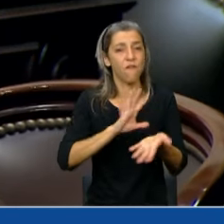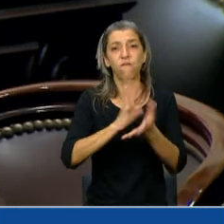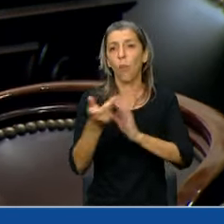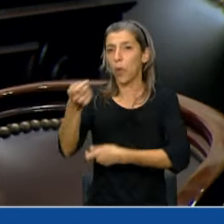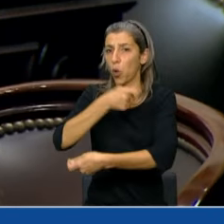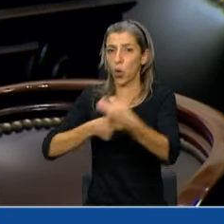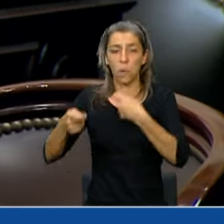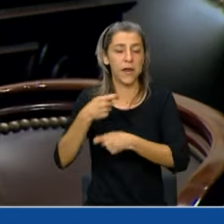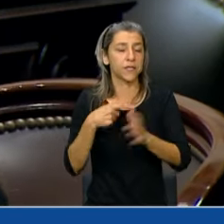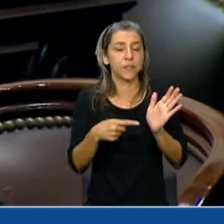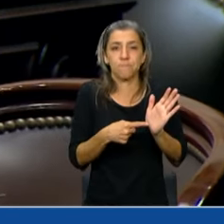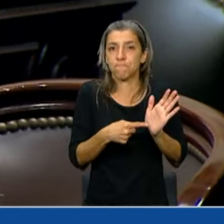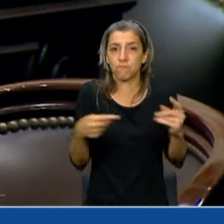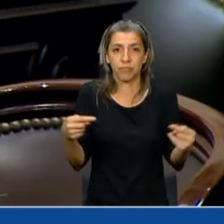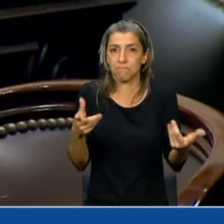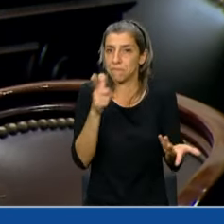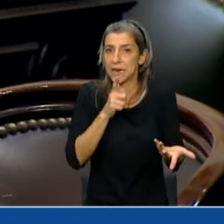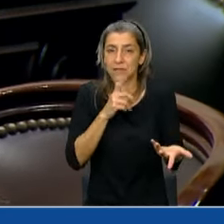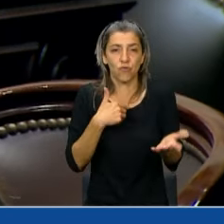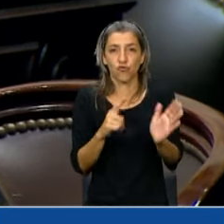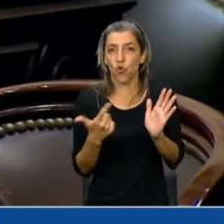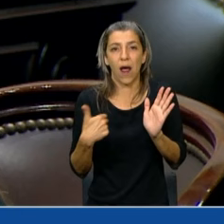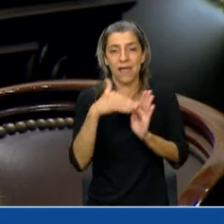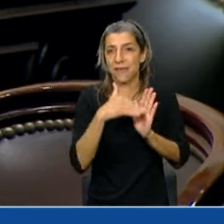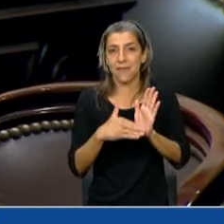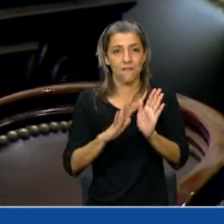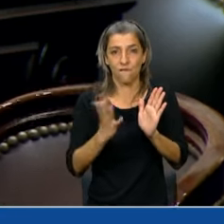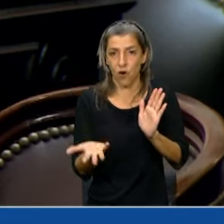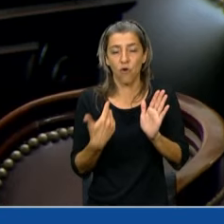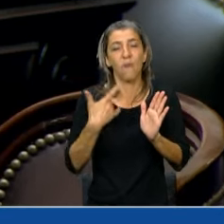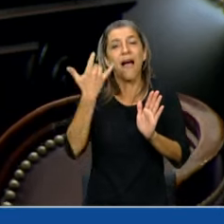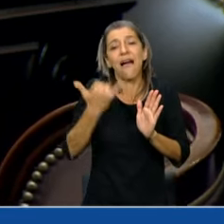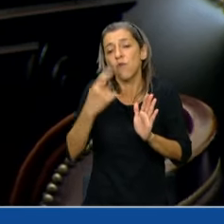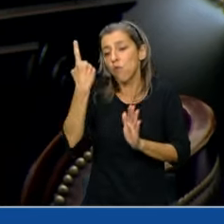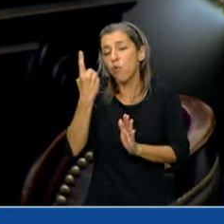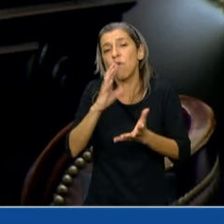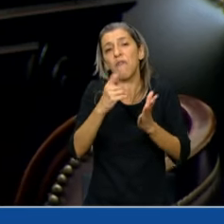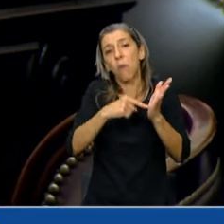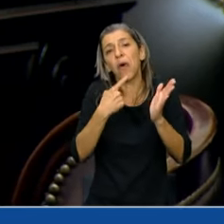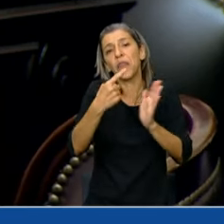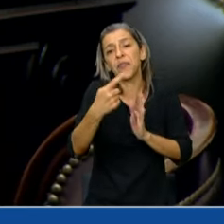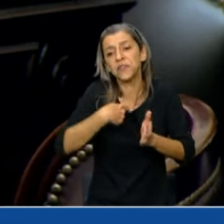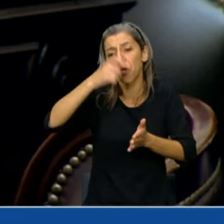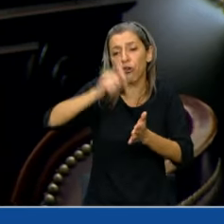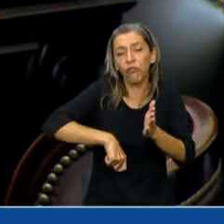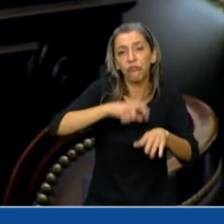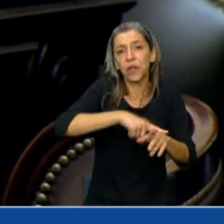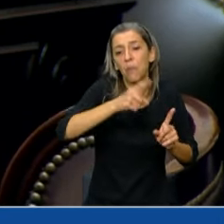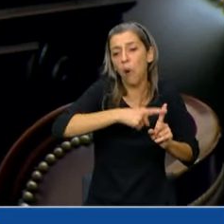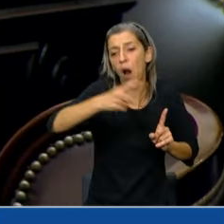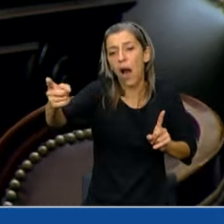comerciales solo los proyectos financiados contra un contrato de largo plazo tienen definido un